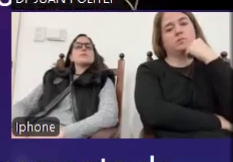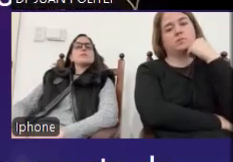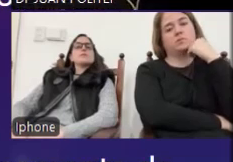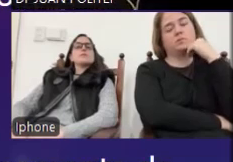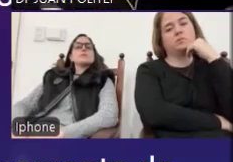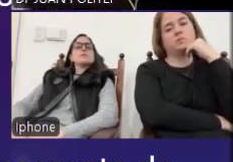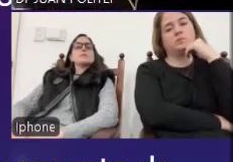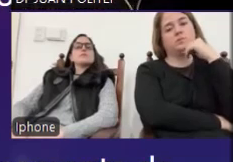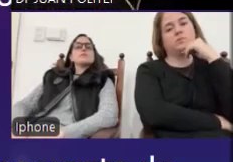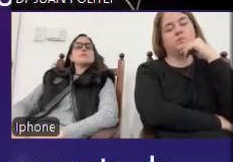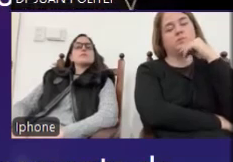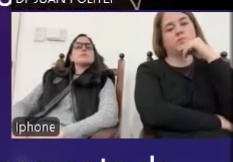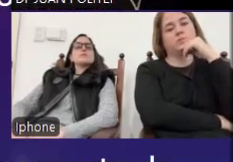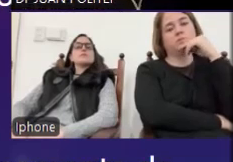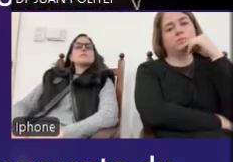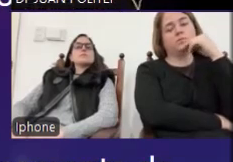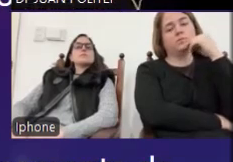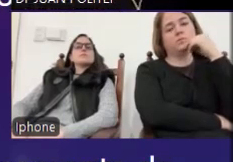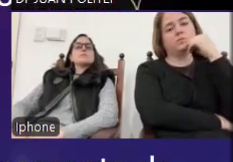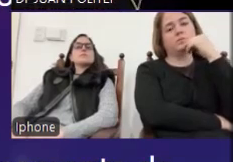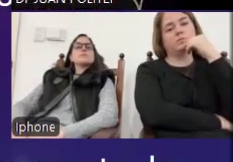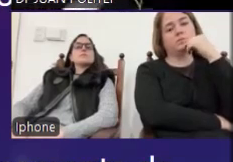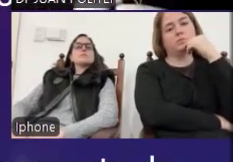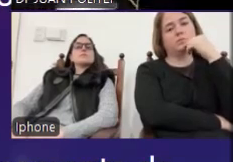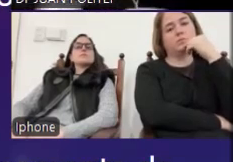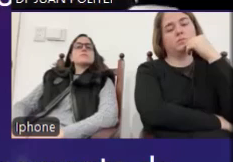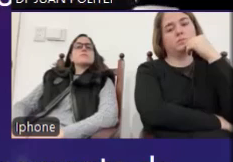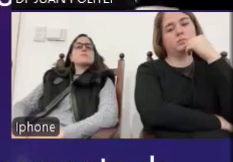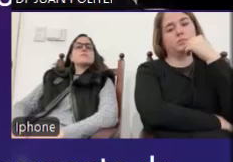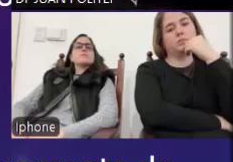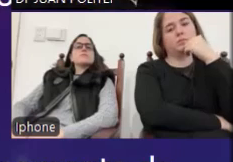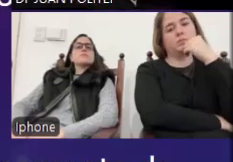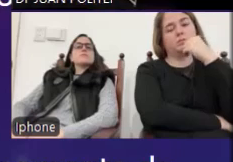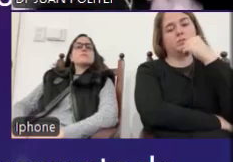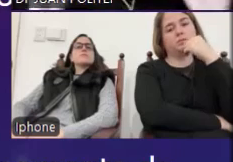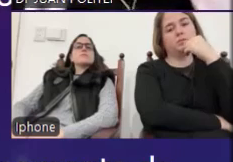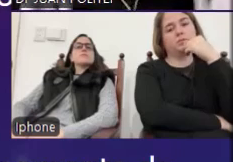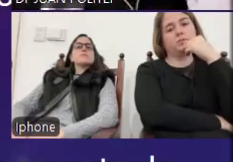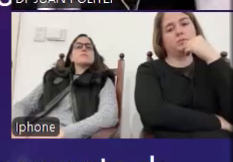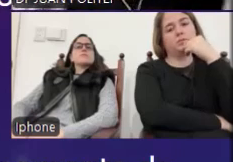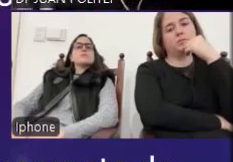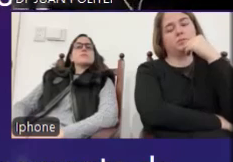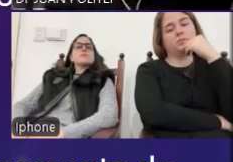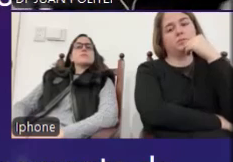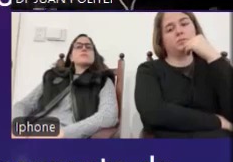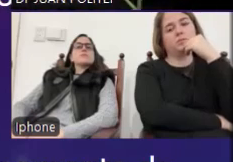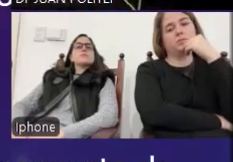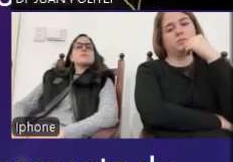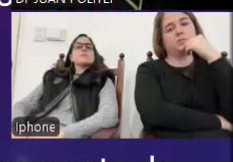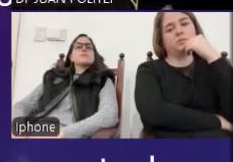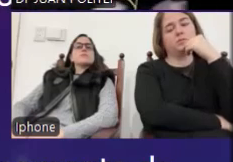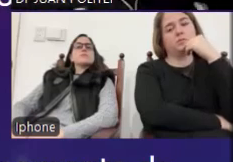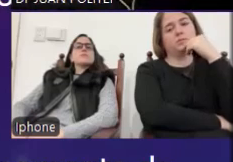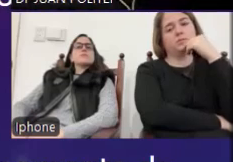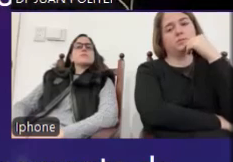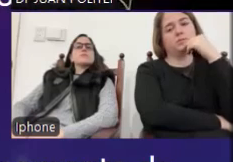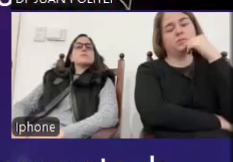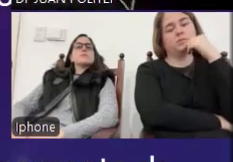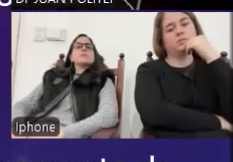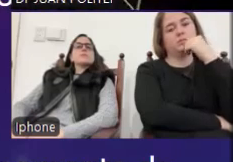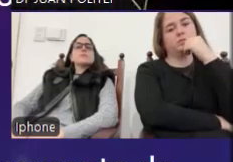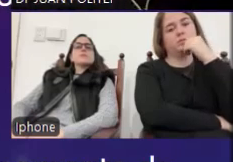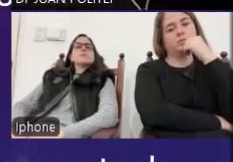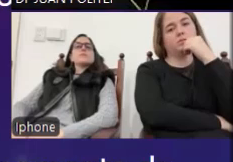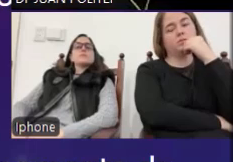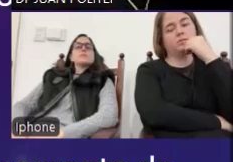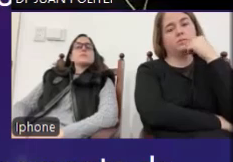¿ok? ¿Por qué? Porque no sé si es útil. Lo sé cuando hago una fase 3. Aclaro esos temas porque es una pregunta muy